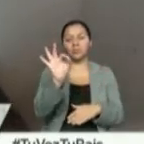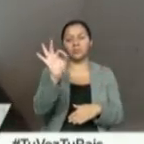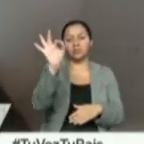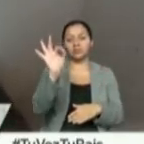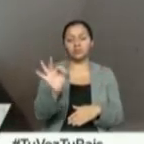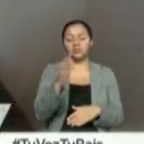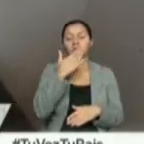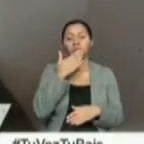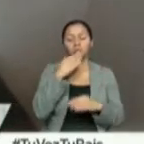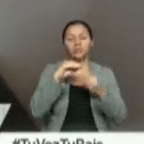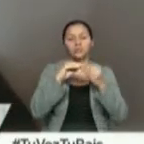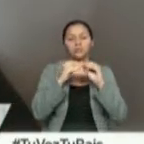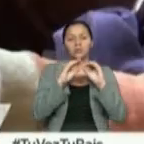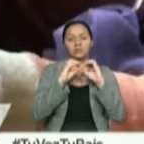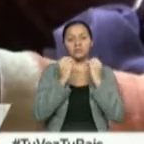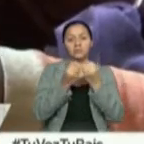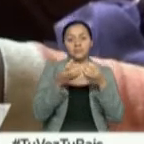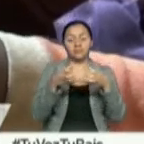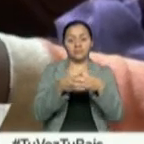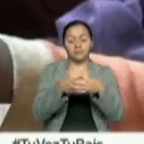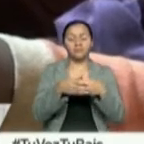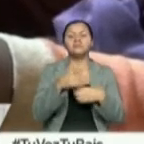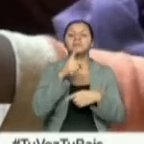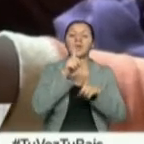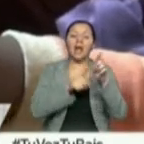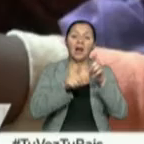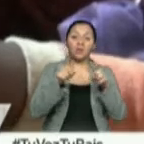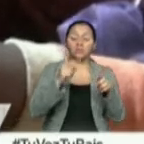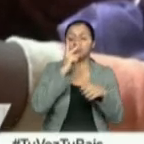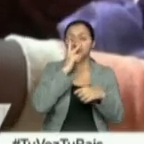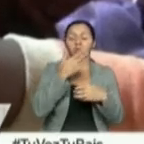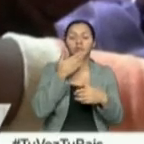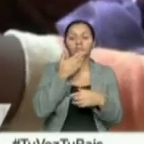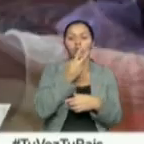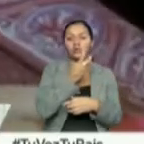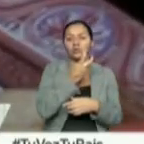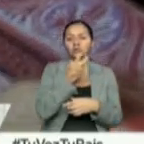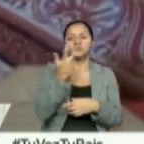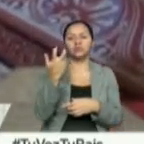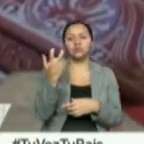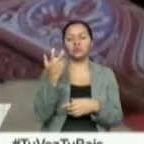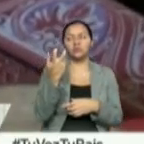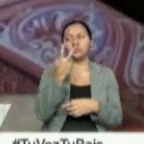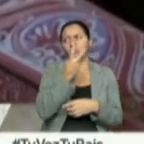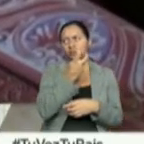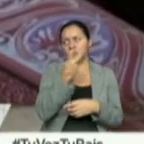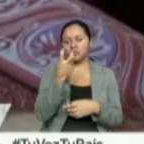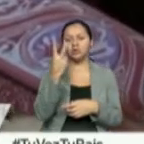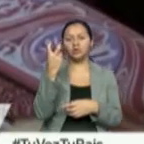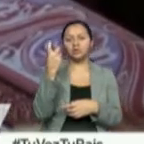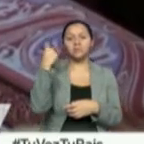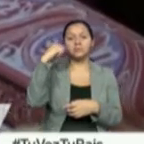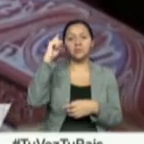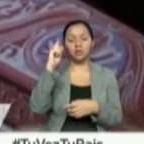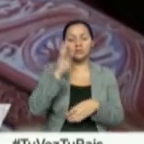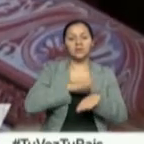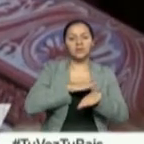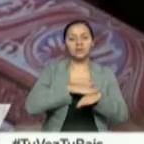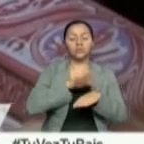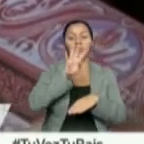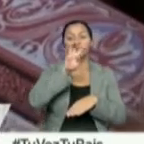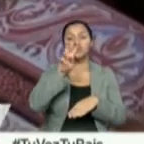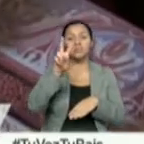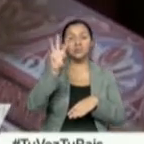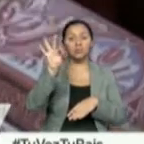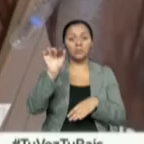números de la organización sin embargo aún se registraron 212 millones de nuevos casos y 429 mil muertes el año